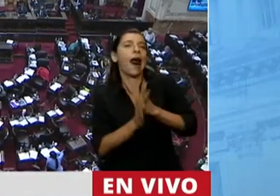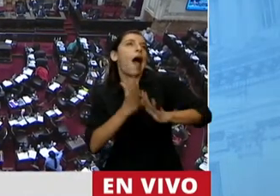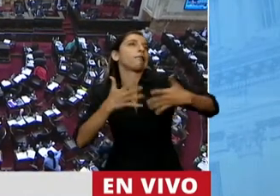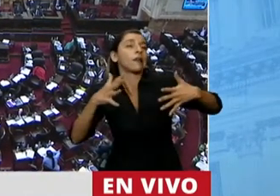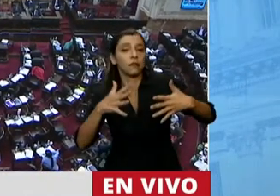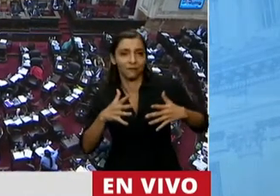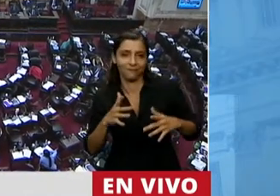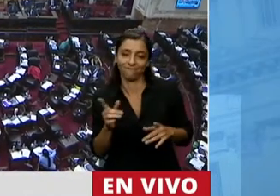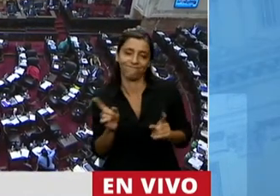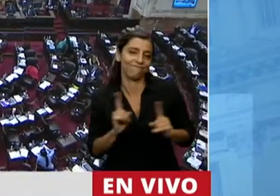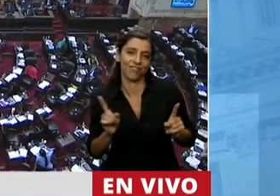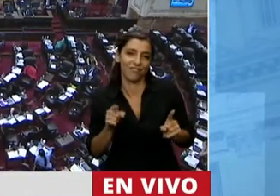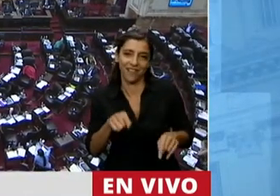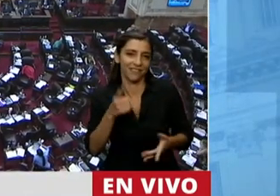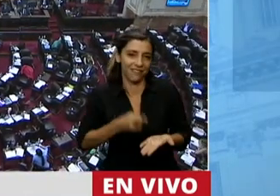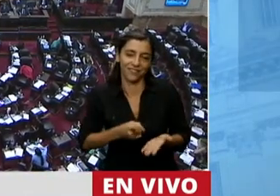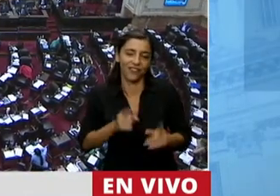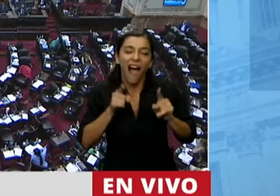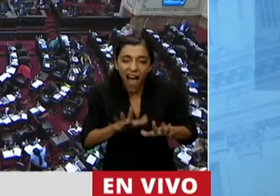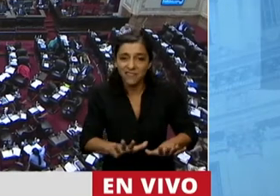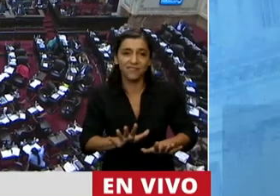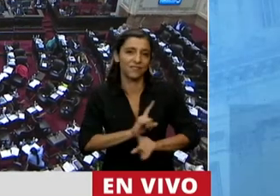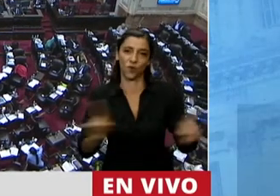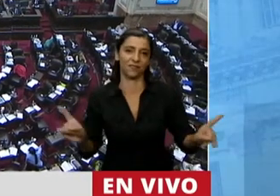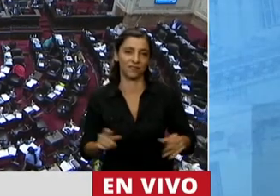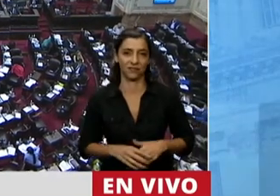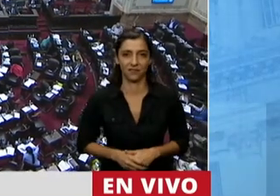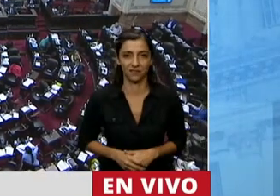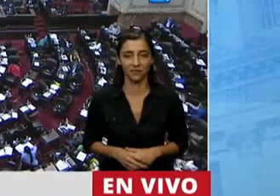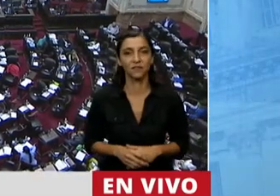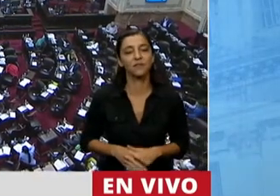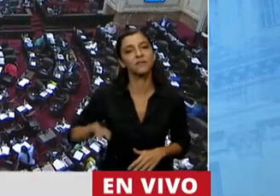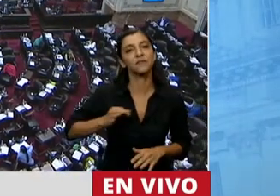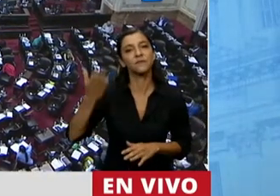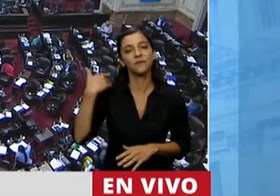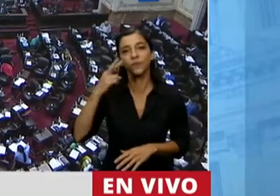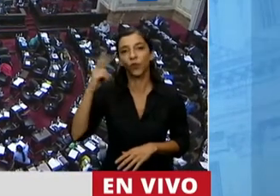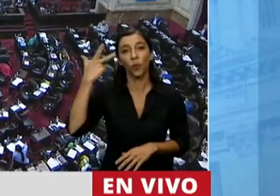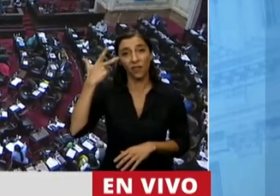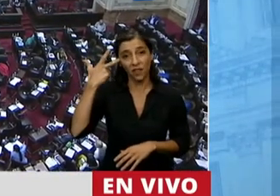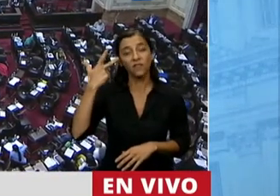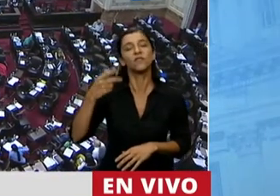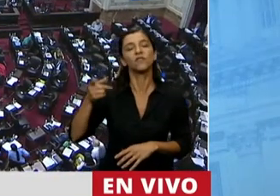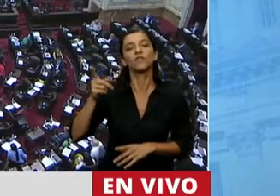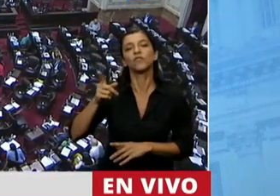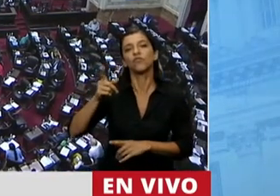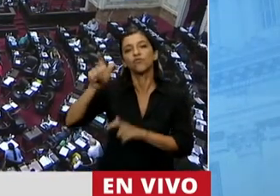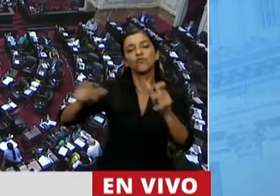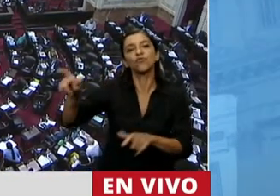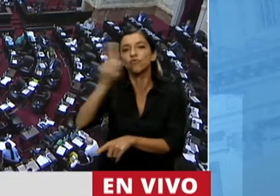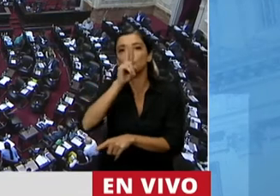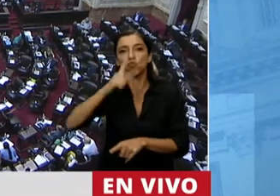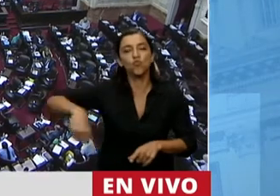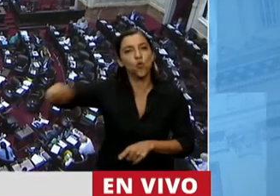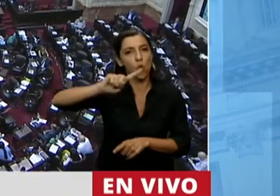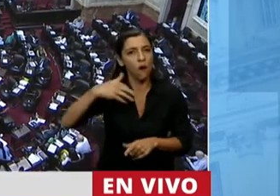En el 2018 me tocó escuchar ese reclamo de las mujeres de cerca. Estuve ahí